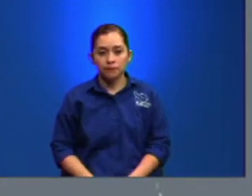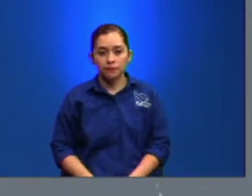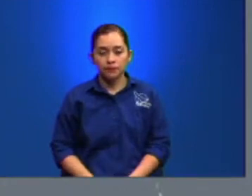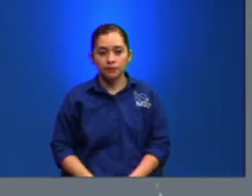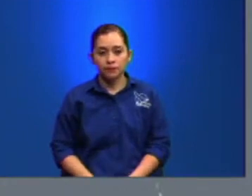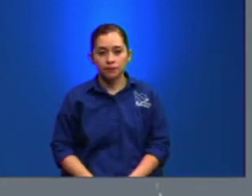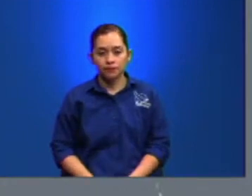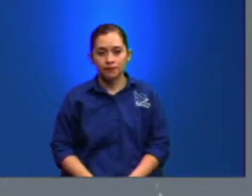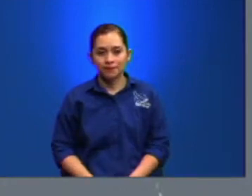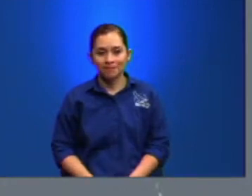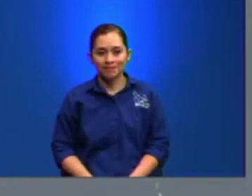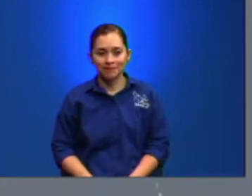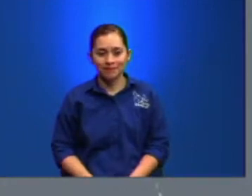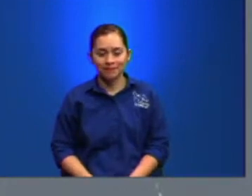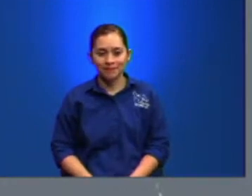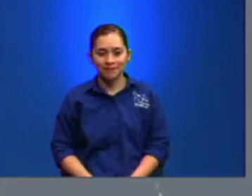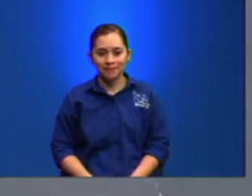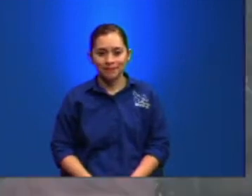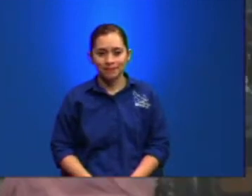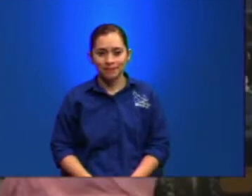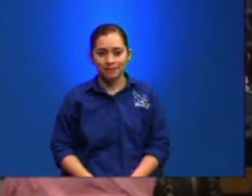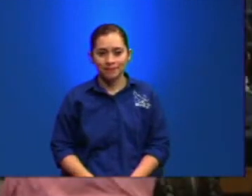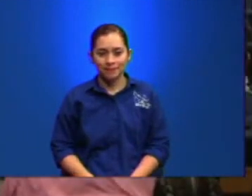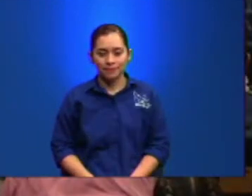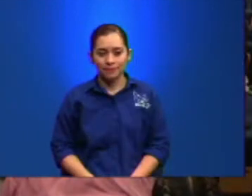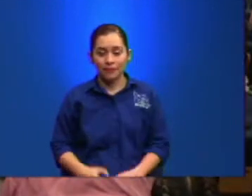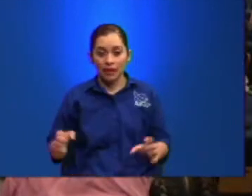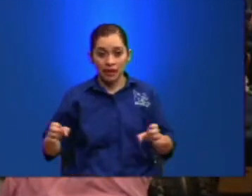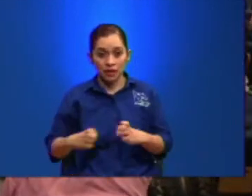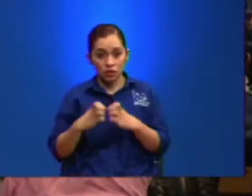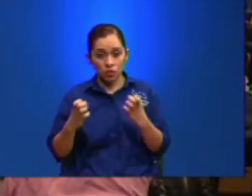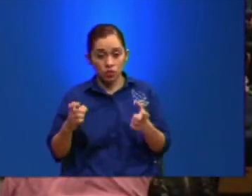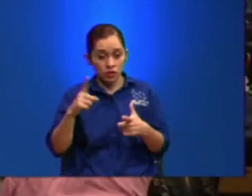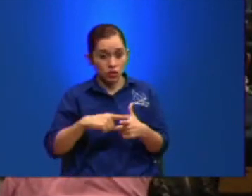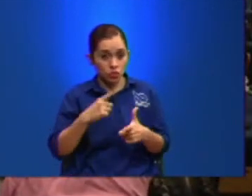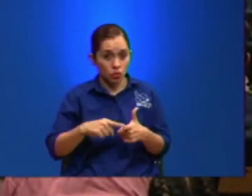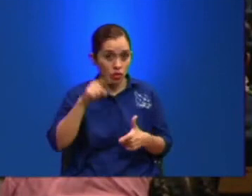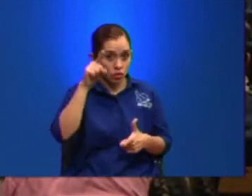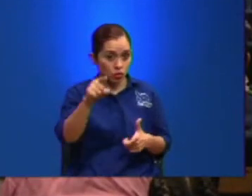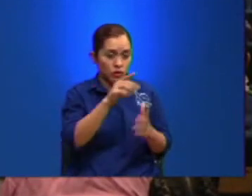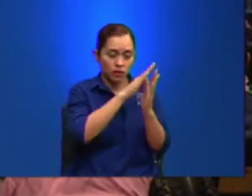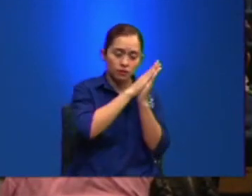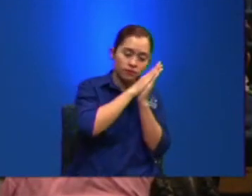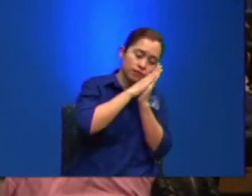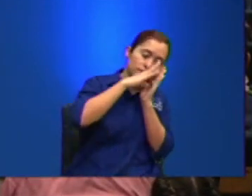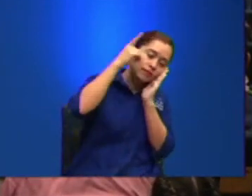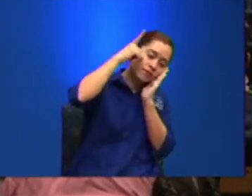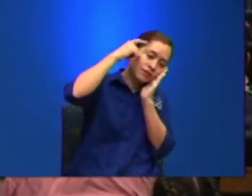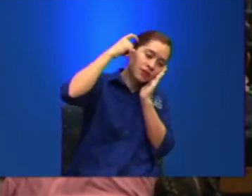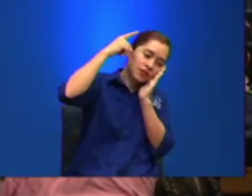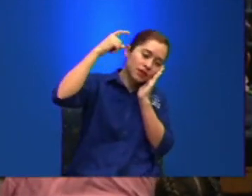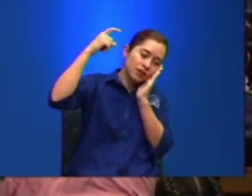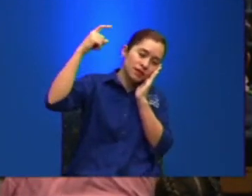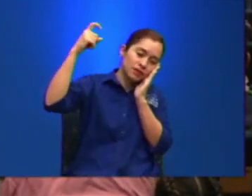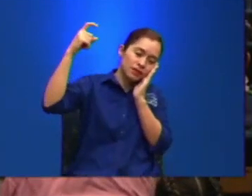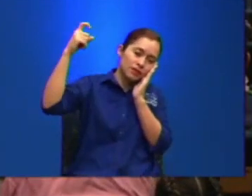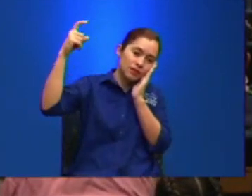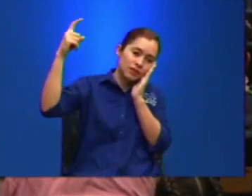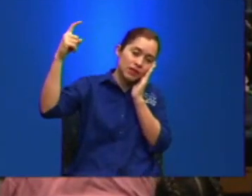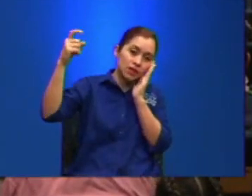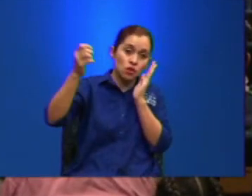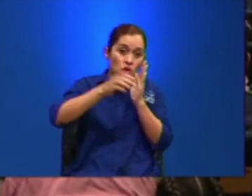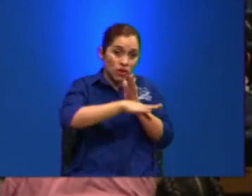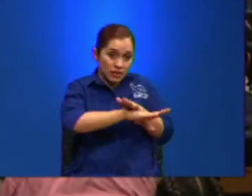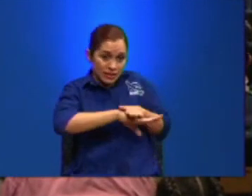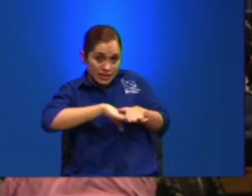el entendido que entienda cuando usted está soñando parece como que si estuviera expulsando cosas de su